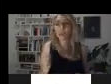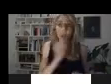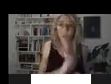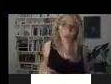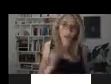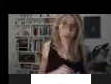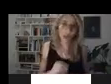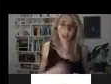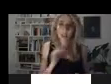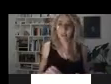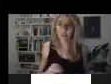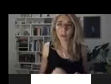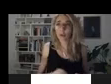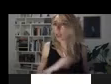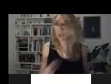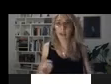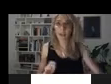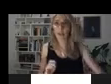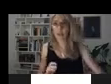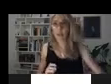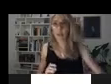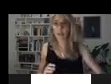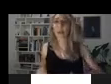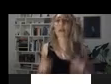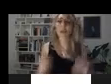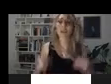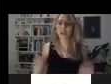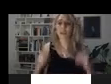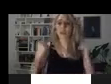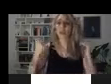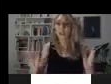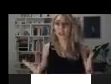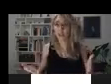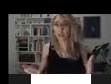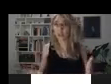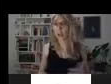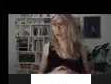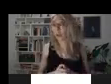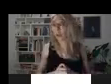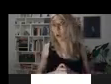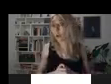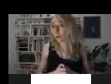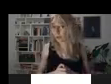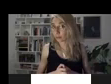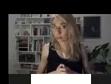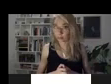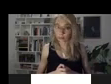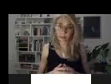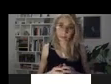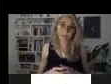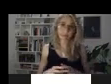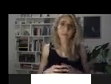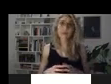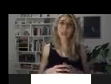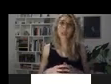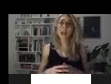Porque el único que se boicotea en ese proceso es el artista. Porque no está haciendo crecer el valor de su obra.